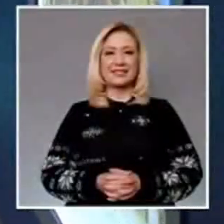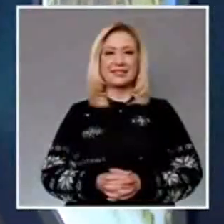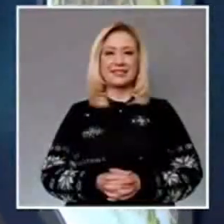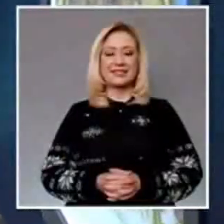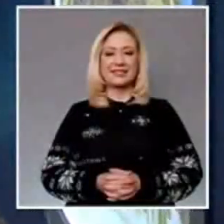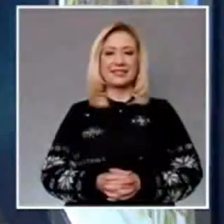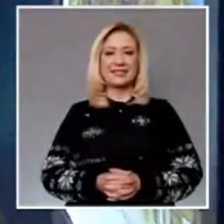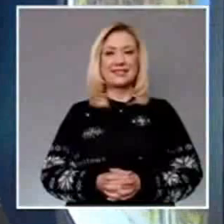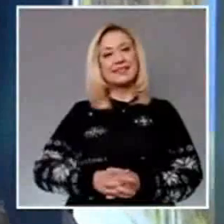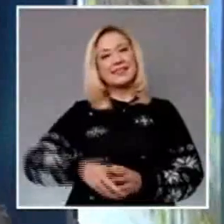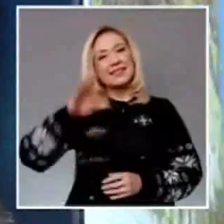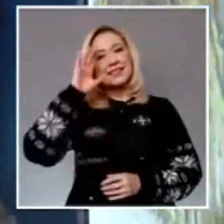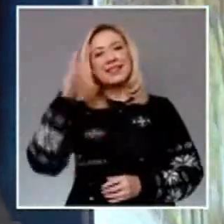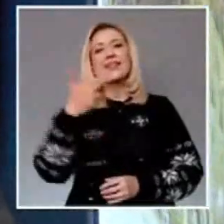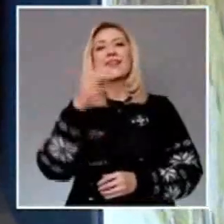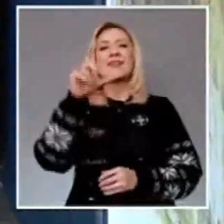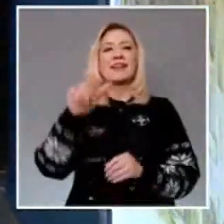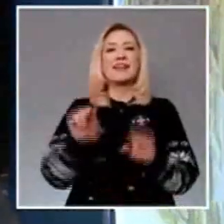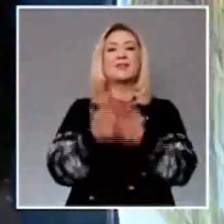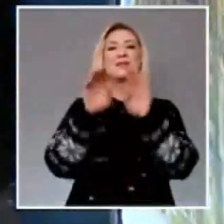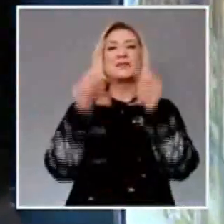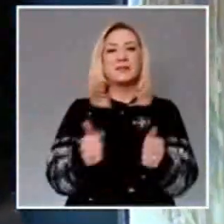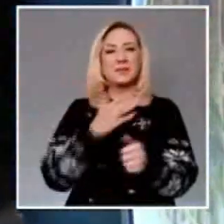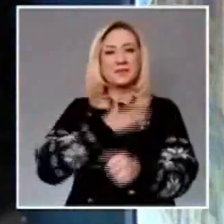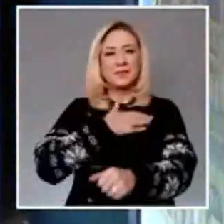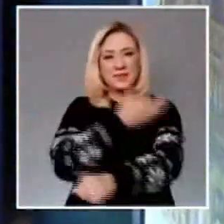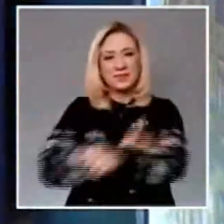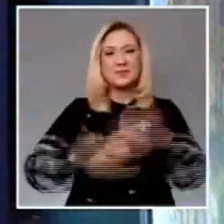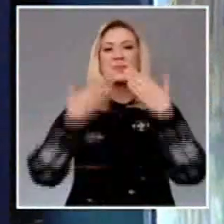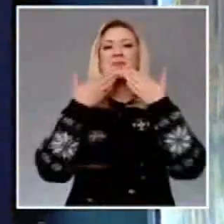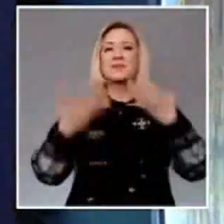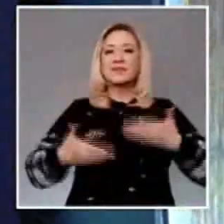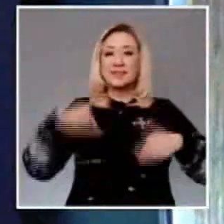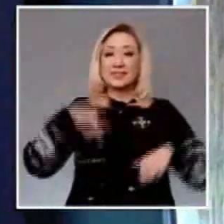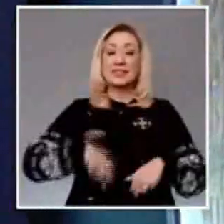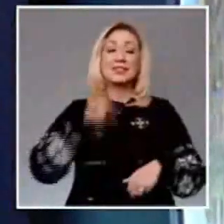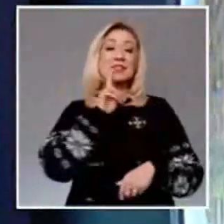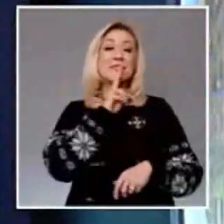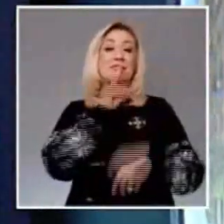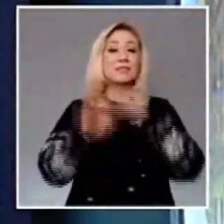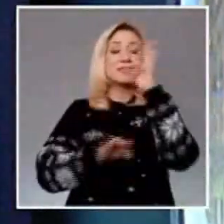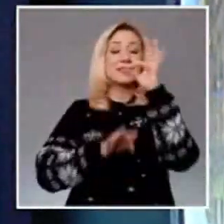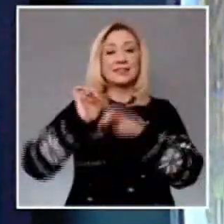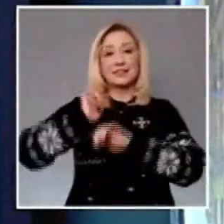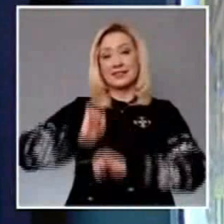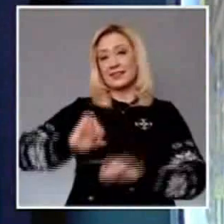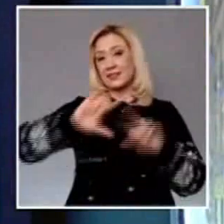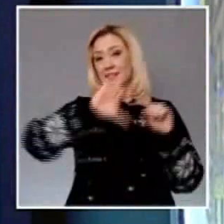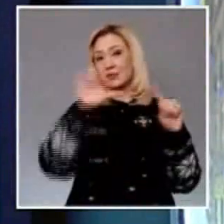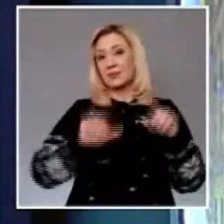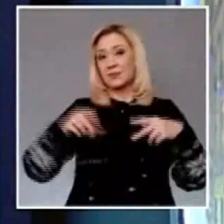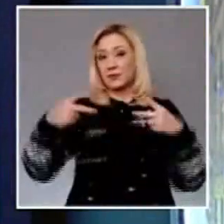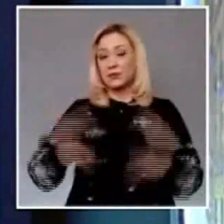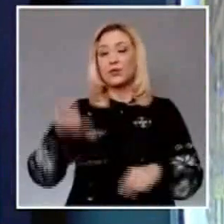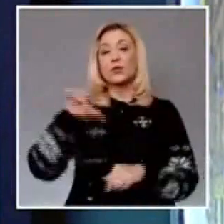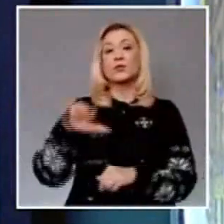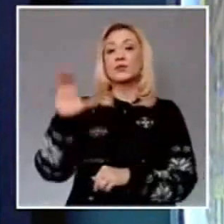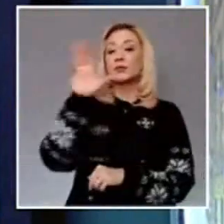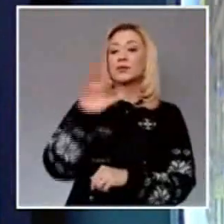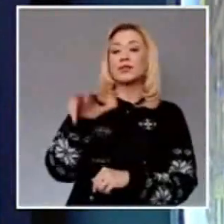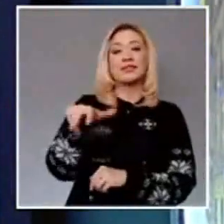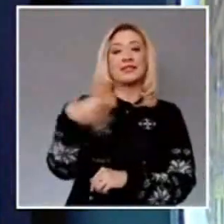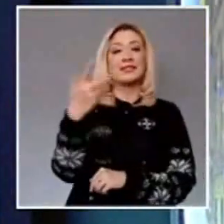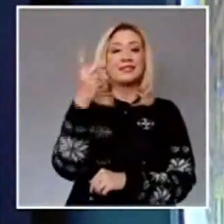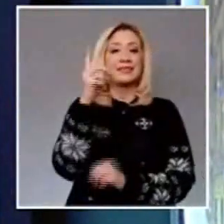buenas tardes. Les damos la más cordial bienvenida a este espacio de noticias corto e informativo, hoy que es miércoles 13 de diciembre de 2023.